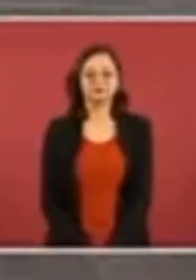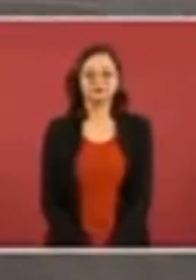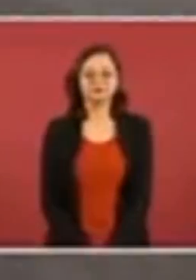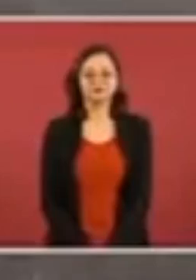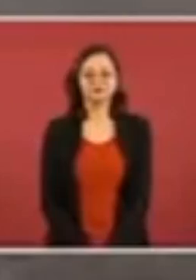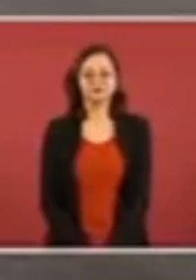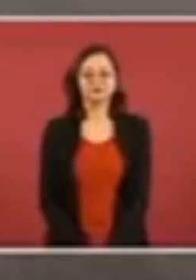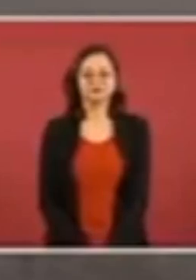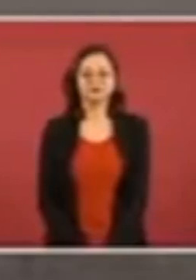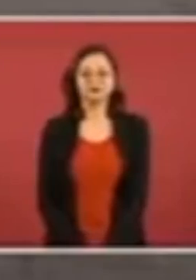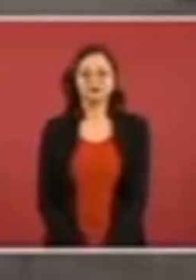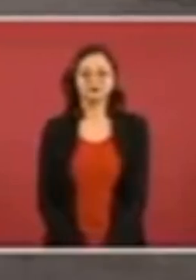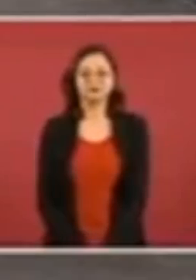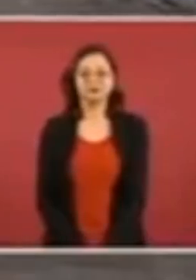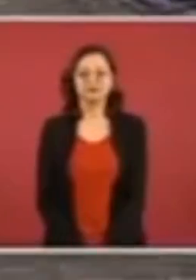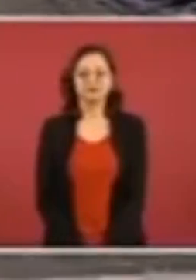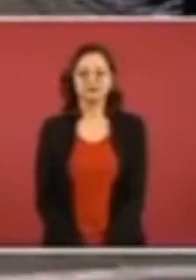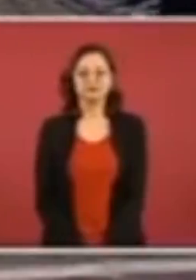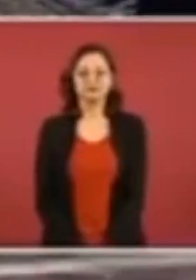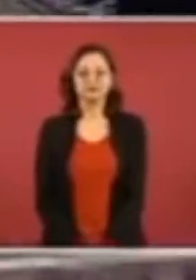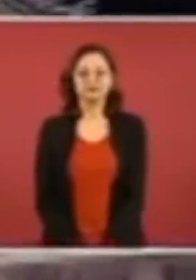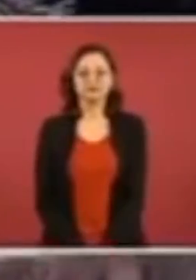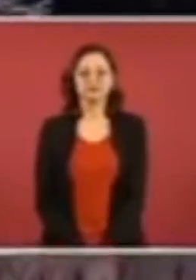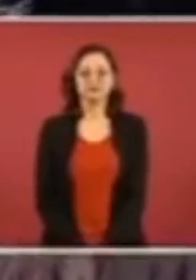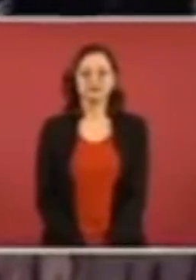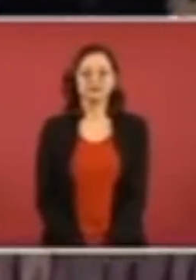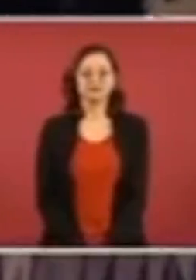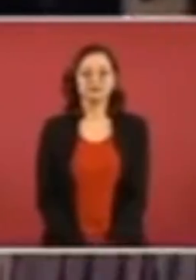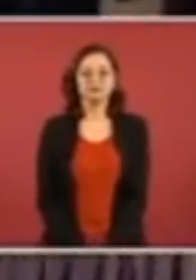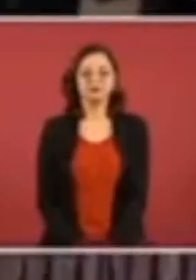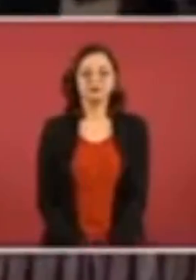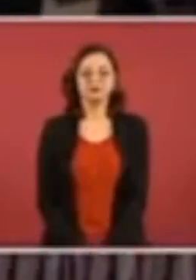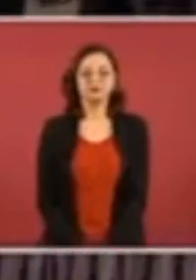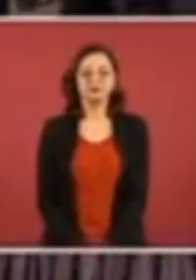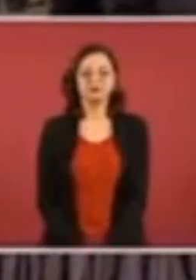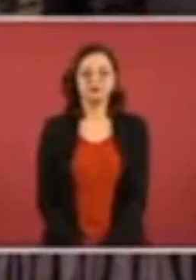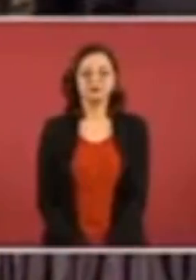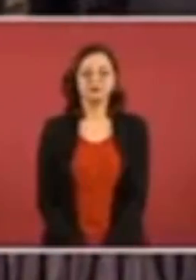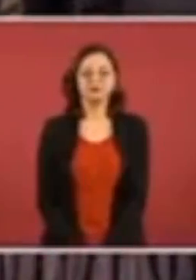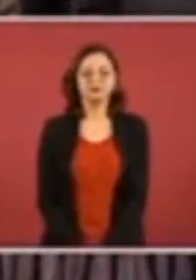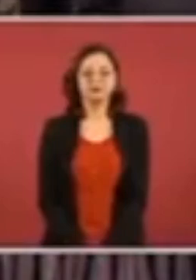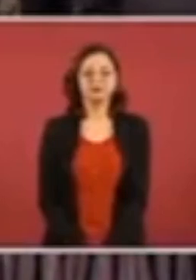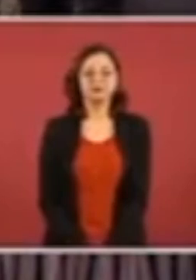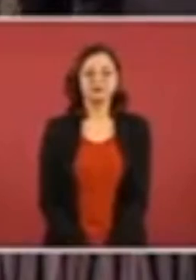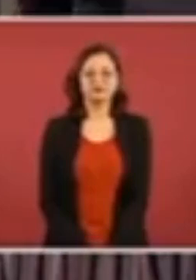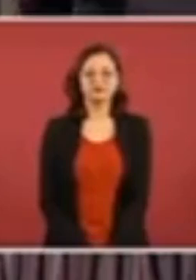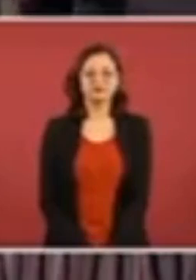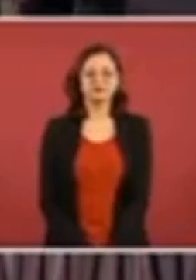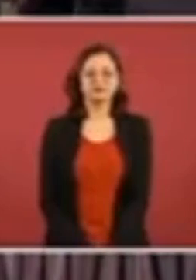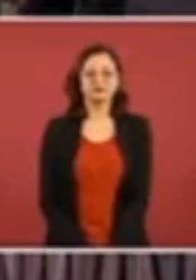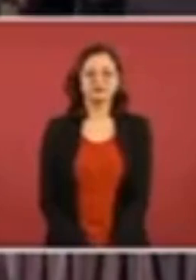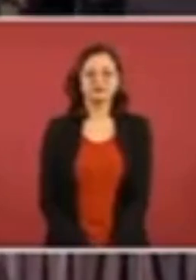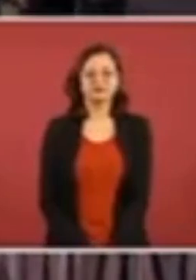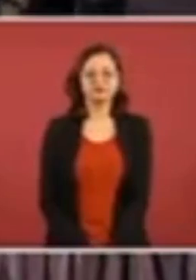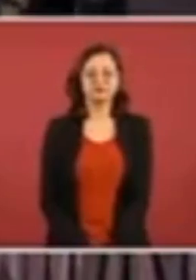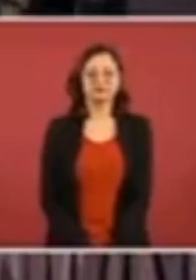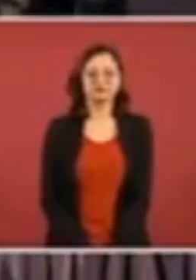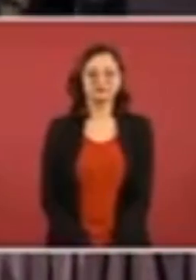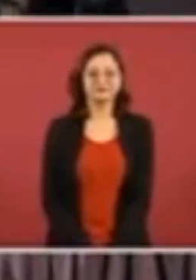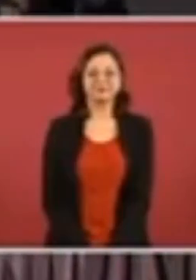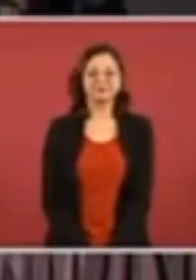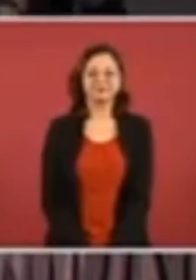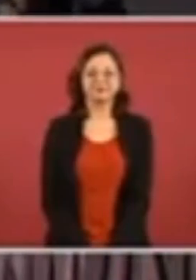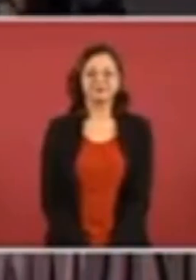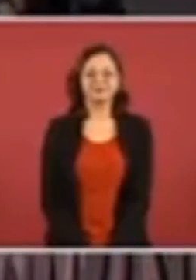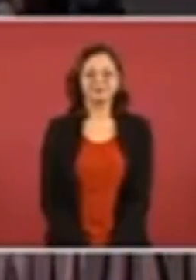comarca para apapachar y ser apapachado al amparo de largos discursos gesto que hasta la fecha es bien recibido por sus forofos o en sentido